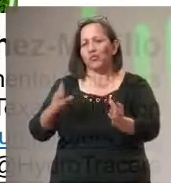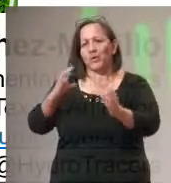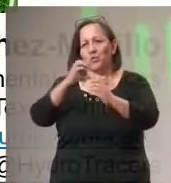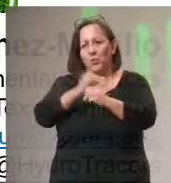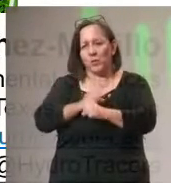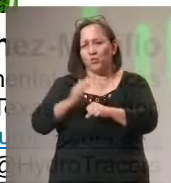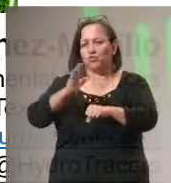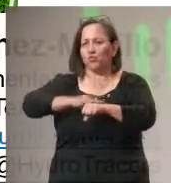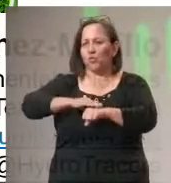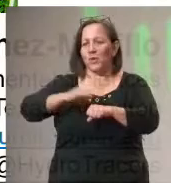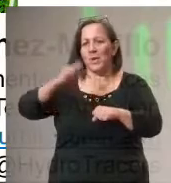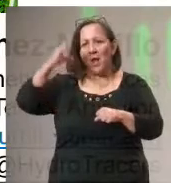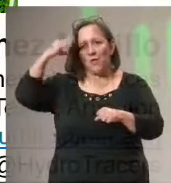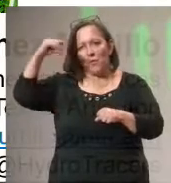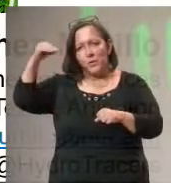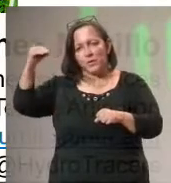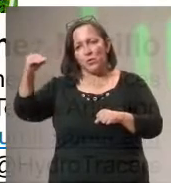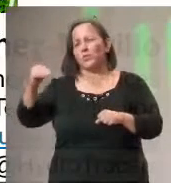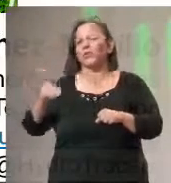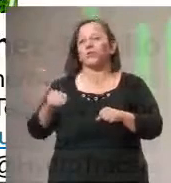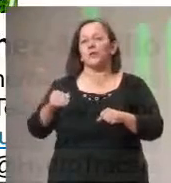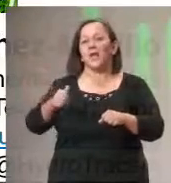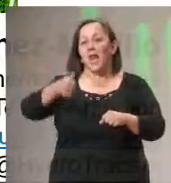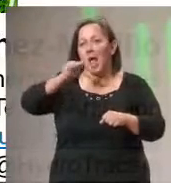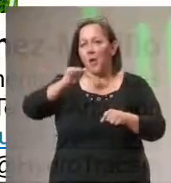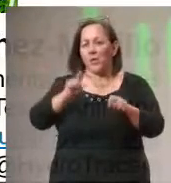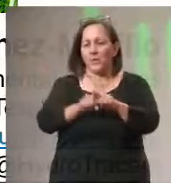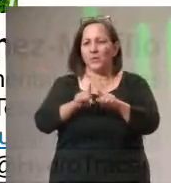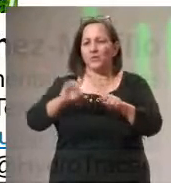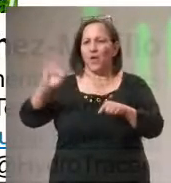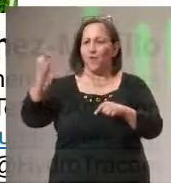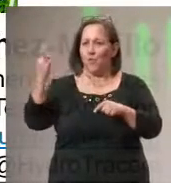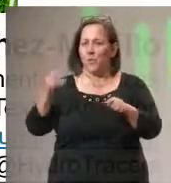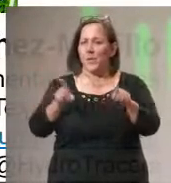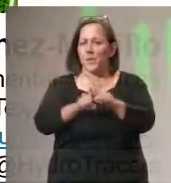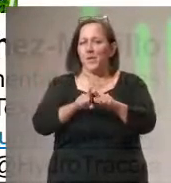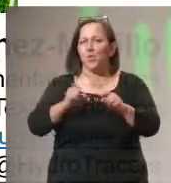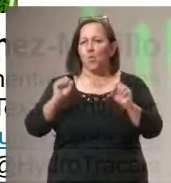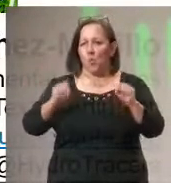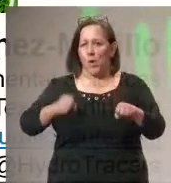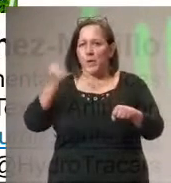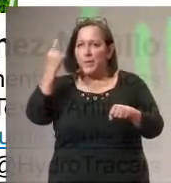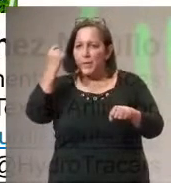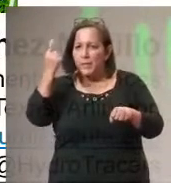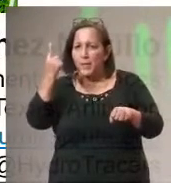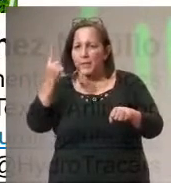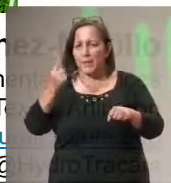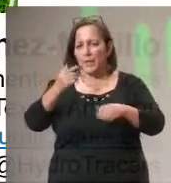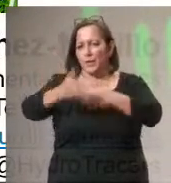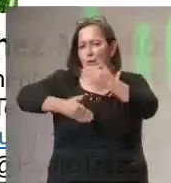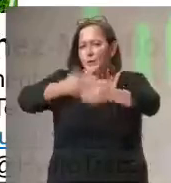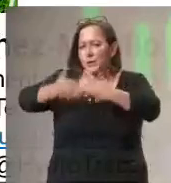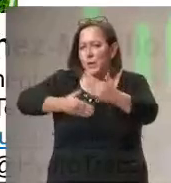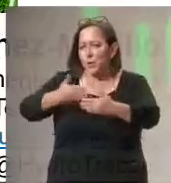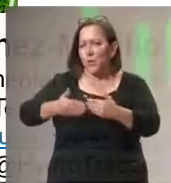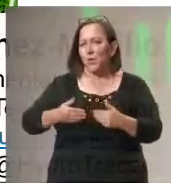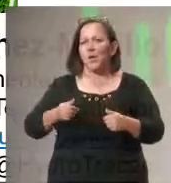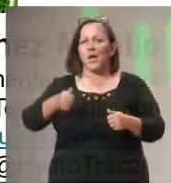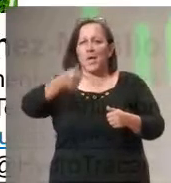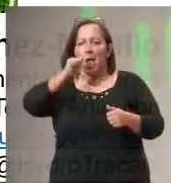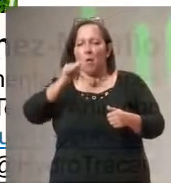resumidos sobre la información hidrométrica. Que es una manera de poder entender el ciclo hidrológico, son los números que nos dicen cuánta agua